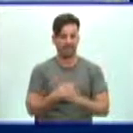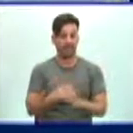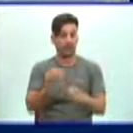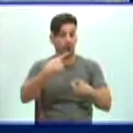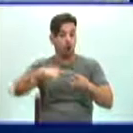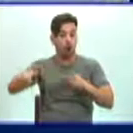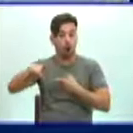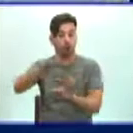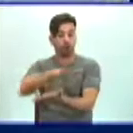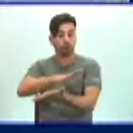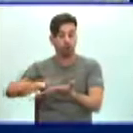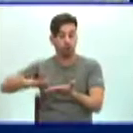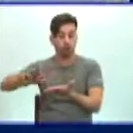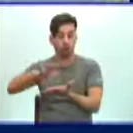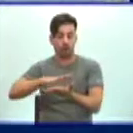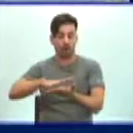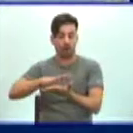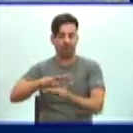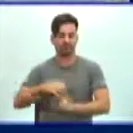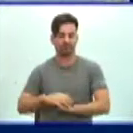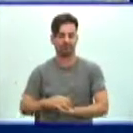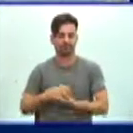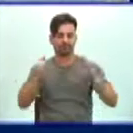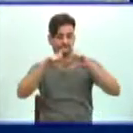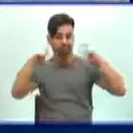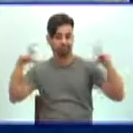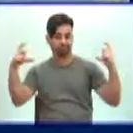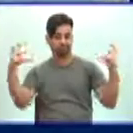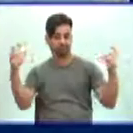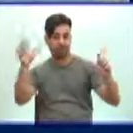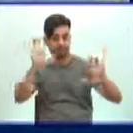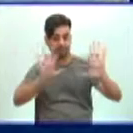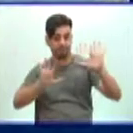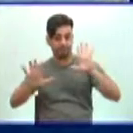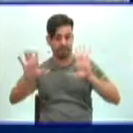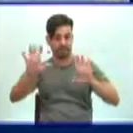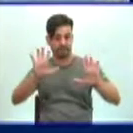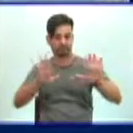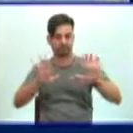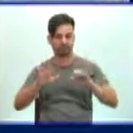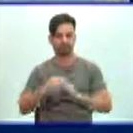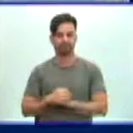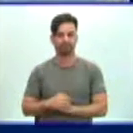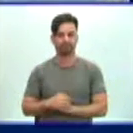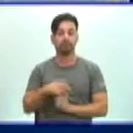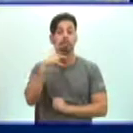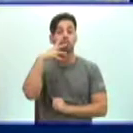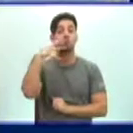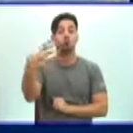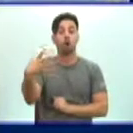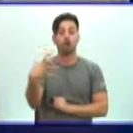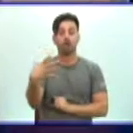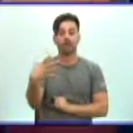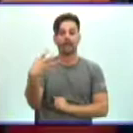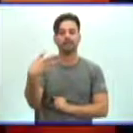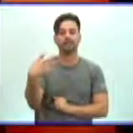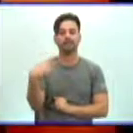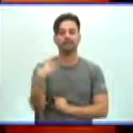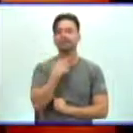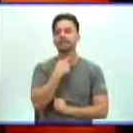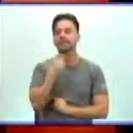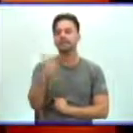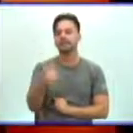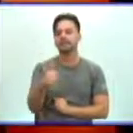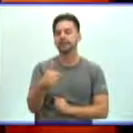lugares del planeta. Es importante que sepamos que no se comporta así en todos